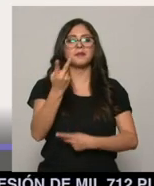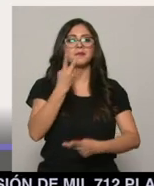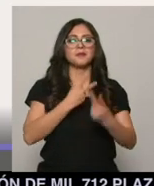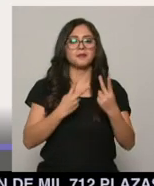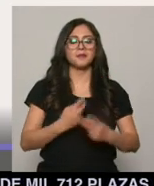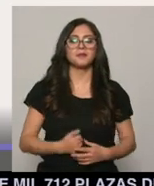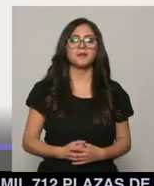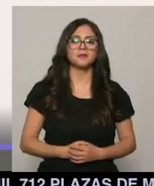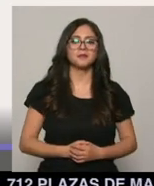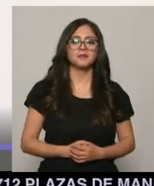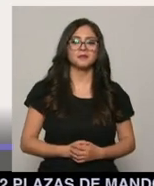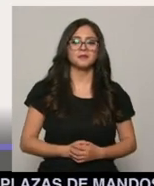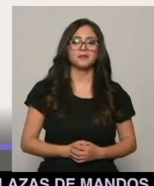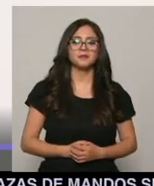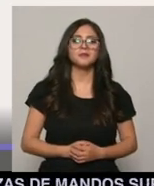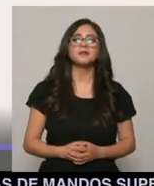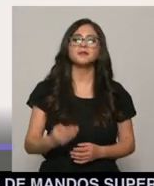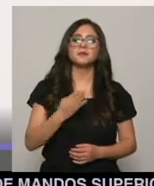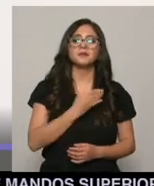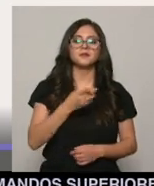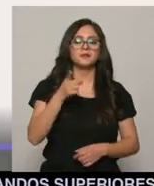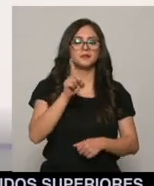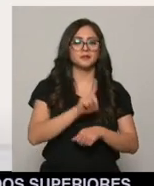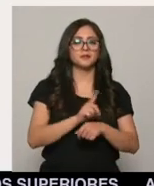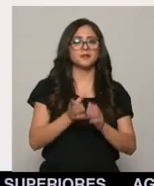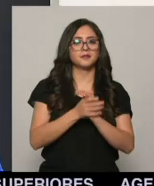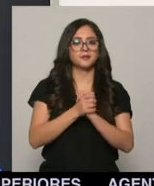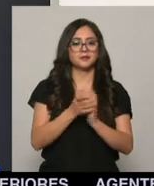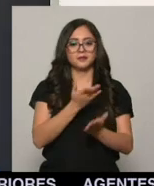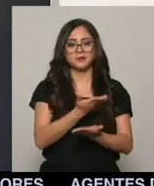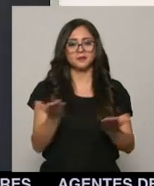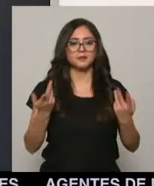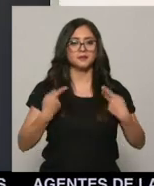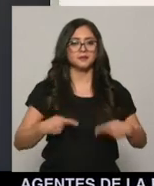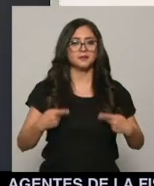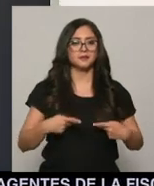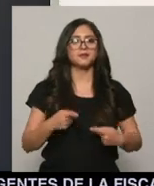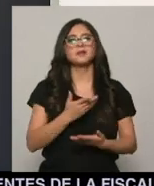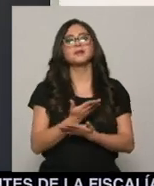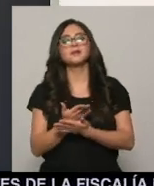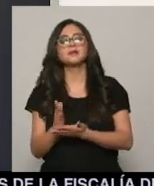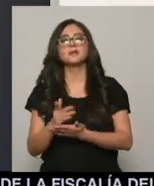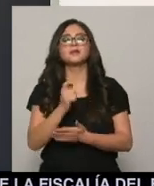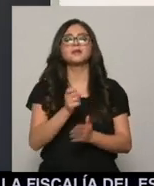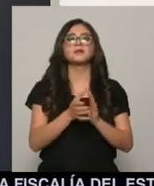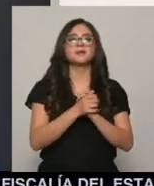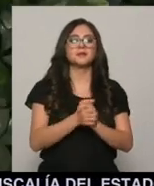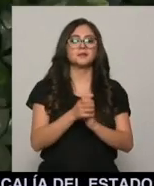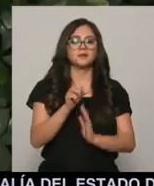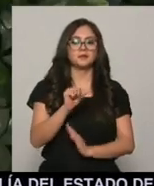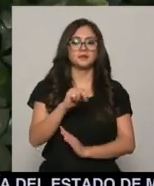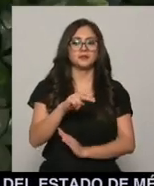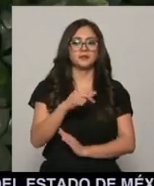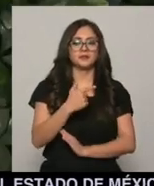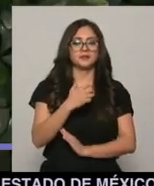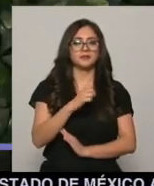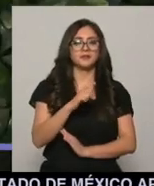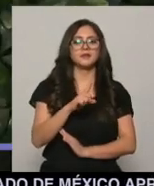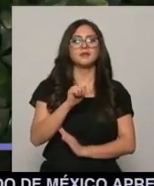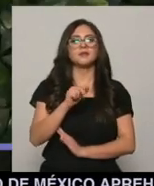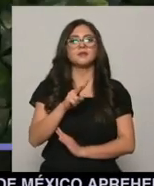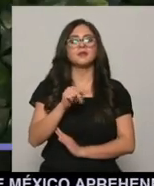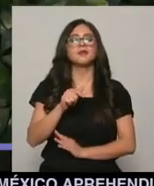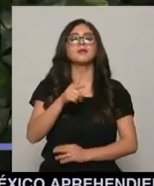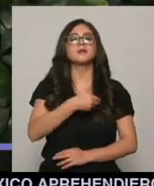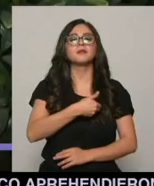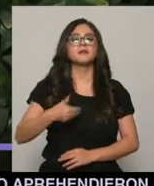buenos días, un saludo a todo tu público, Mariana. Y contamos con la valiosa presencia de Ángel Ávila, presidente nacional del